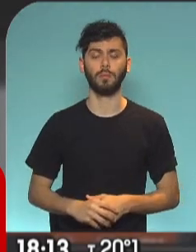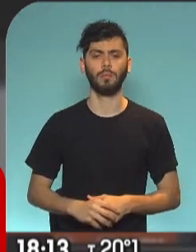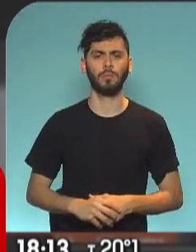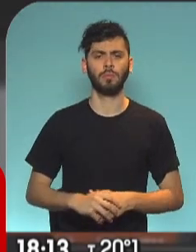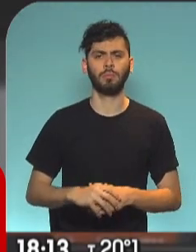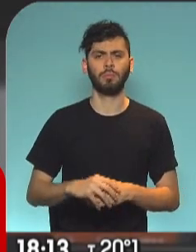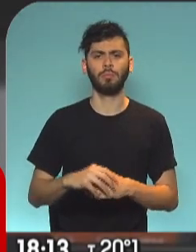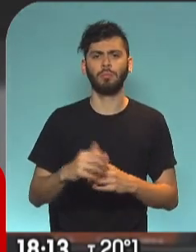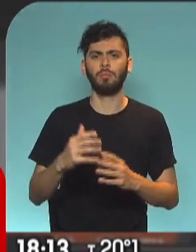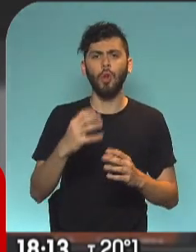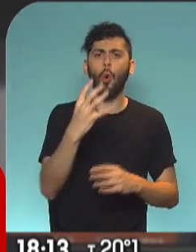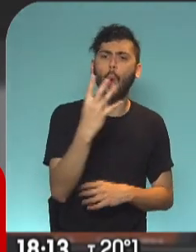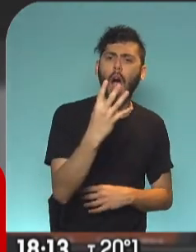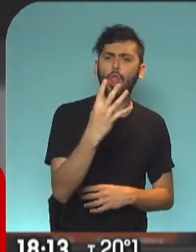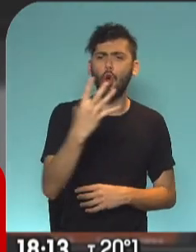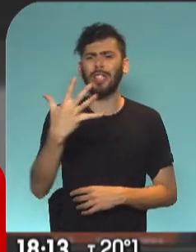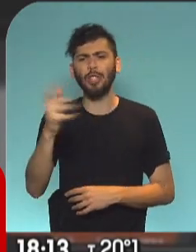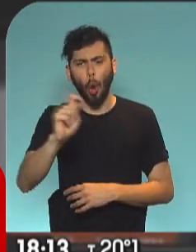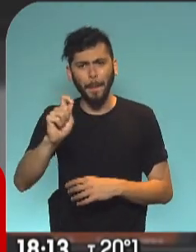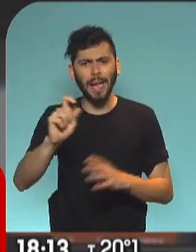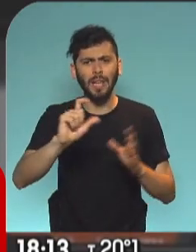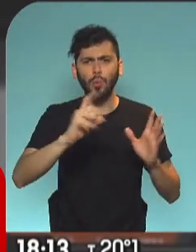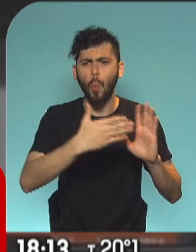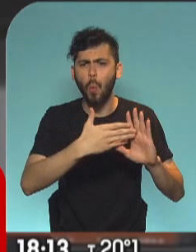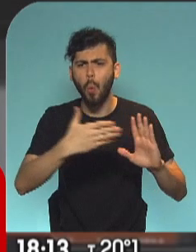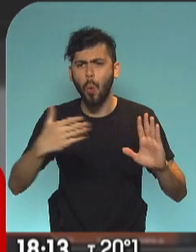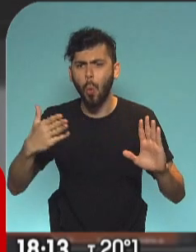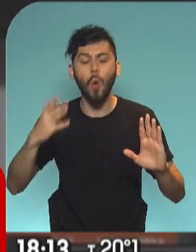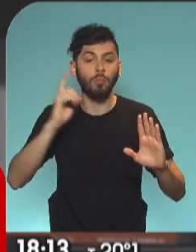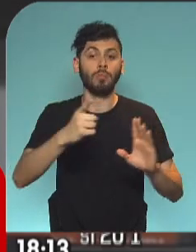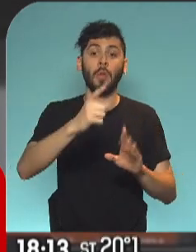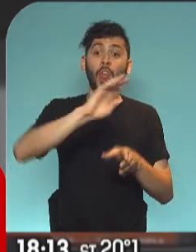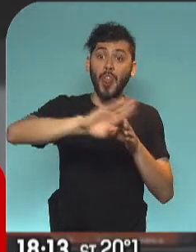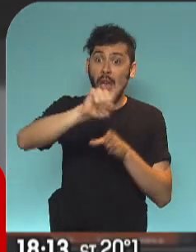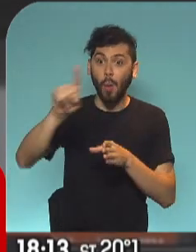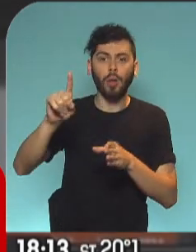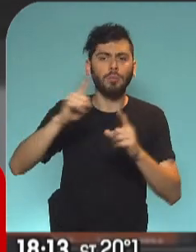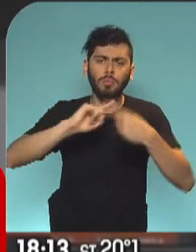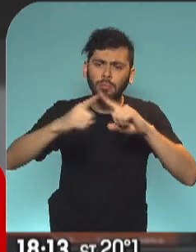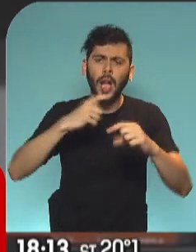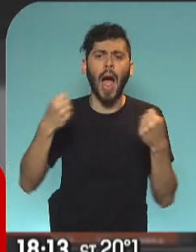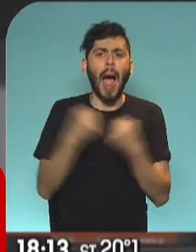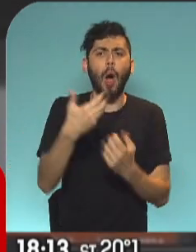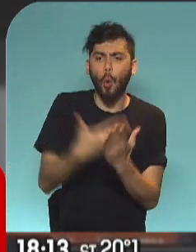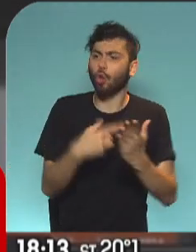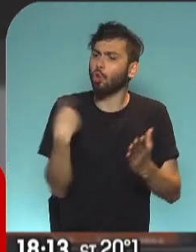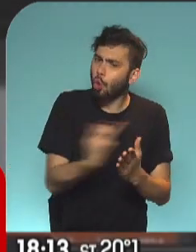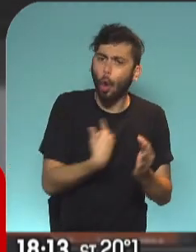Tardamos 4 o 5 meses de gestión, pero pudimos encontrar un acuerdo con los acreedores que a todos deje satisfechos.